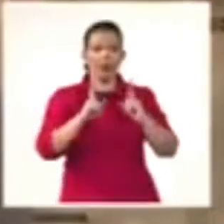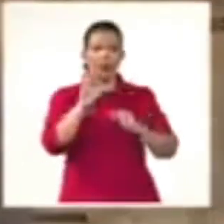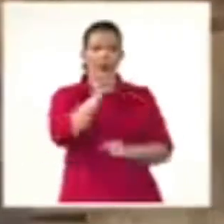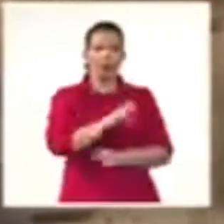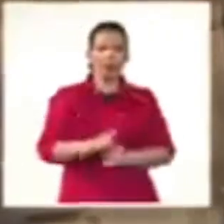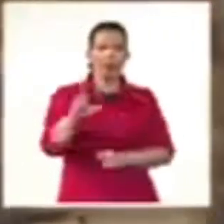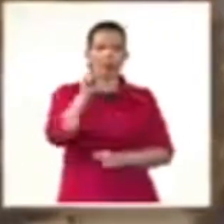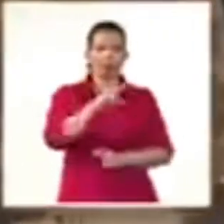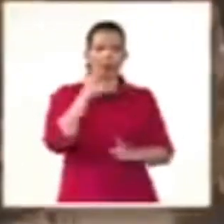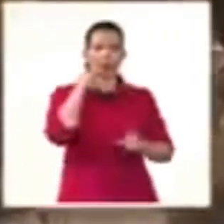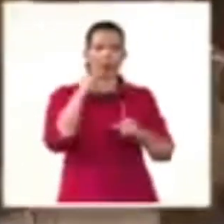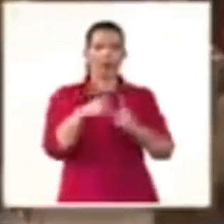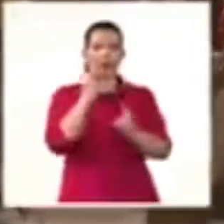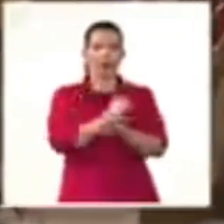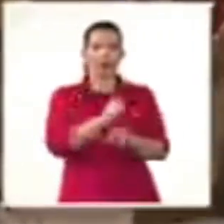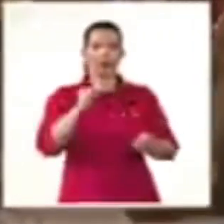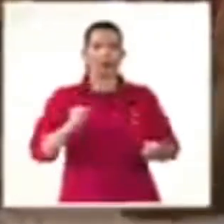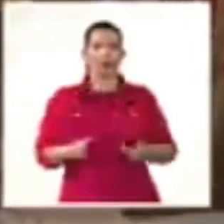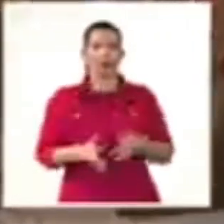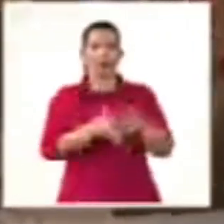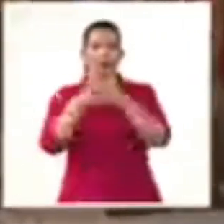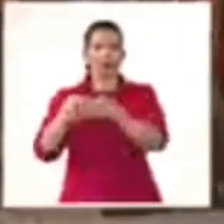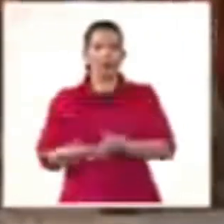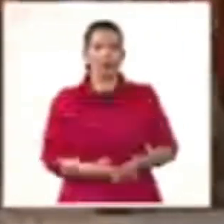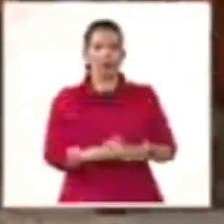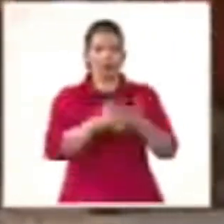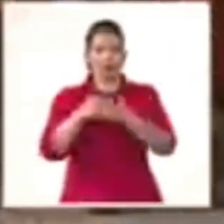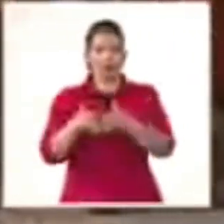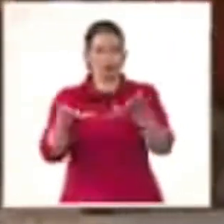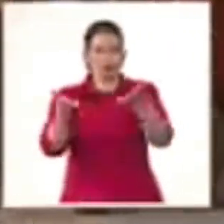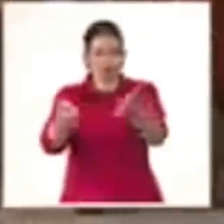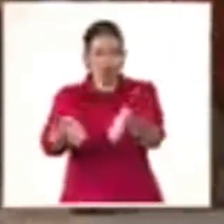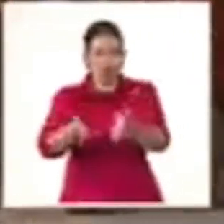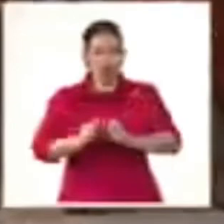los Estados Unidos, ellos aquí presentes.